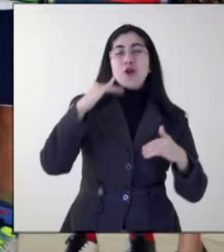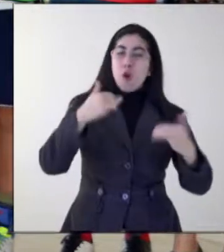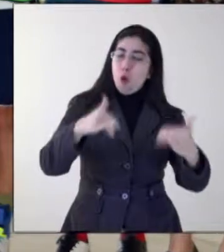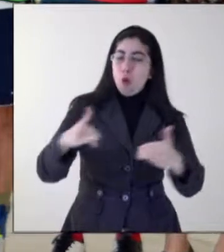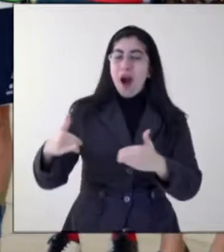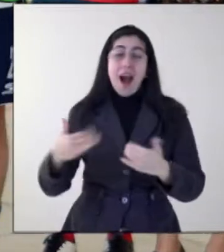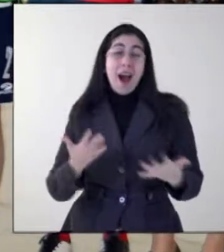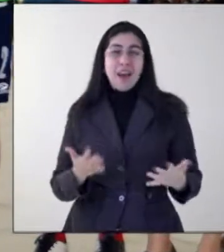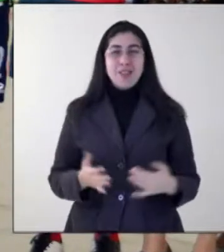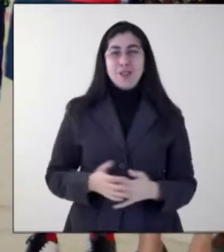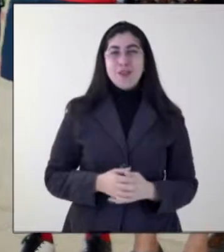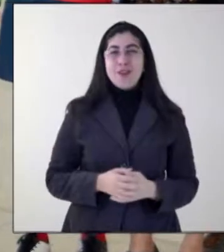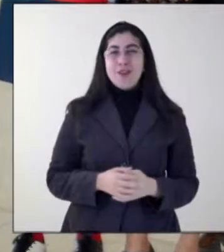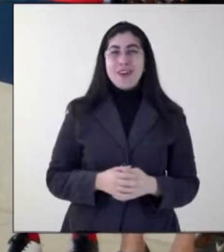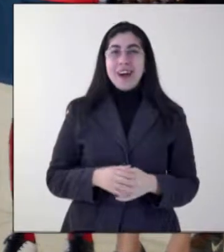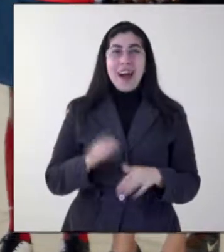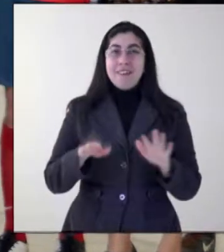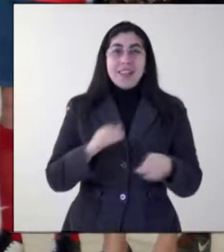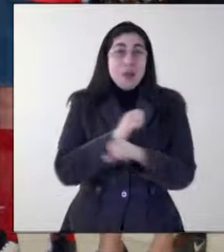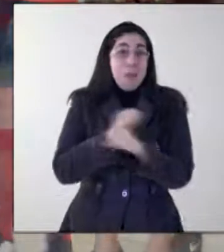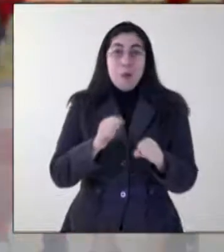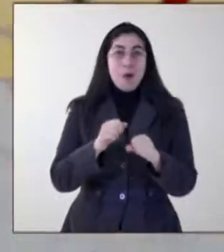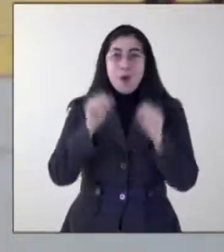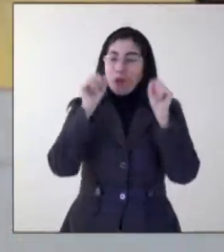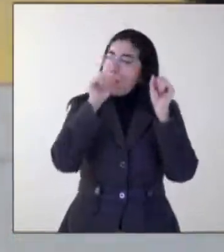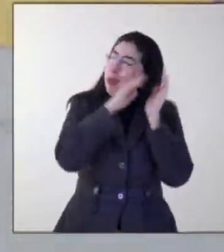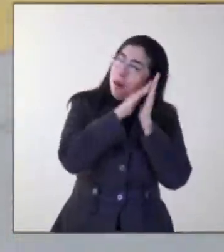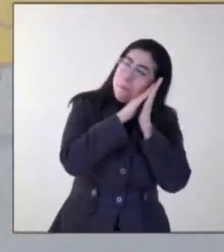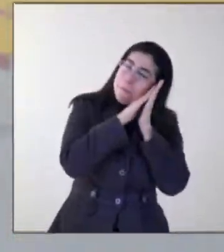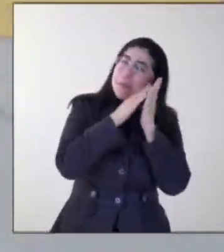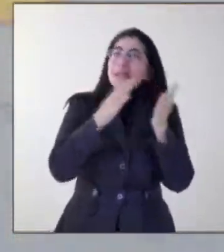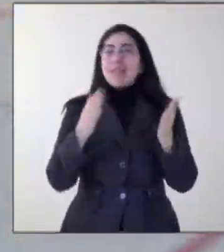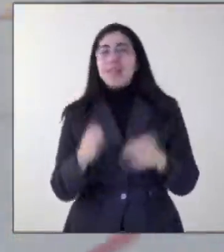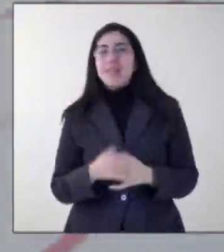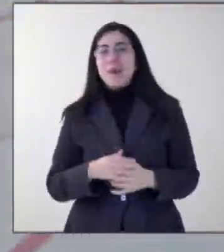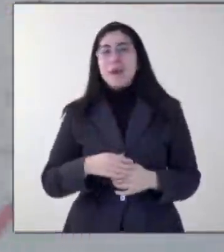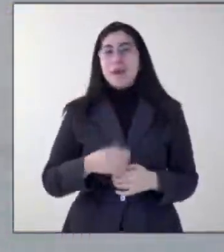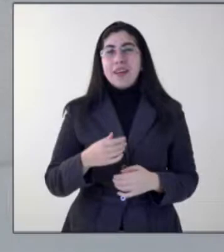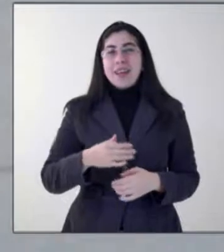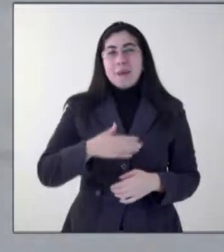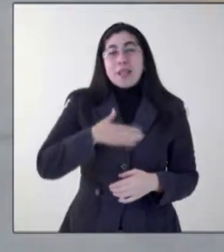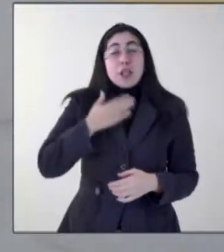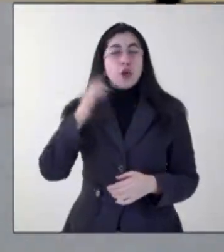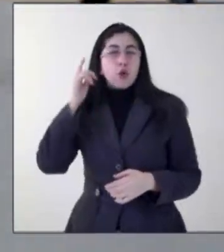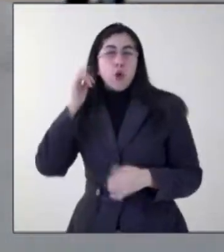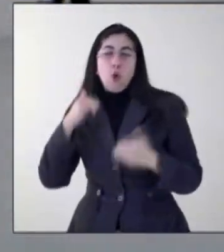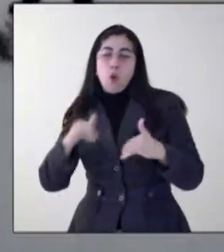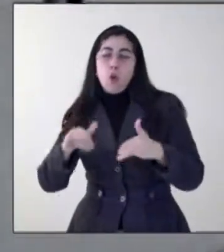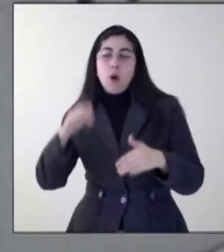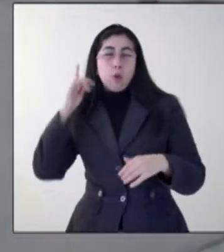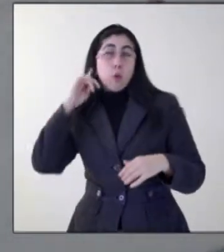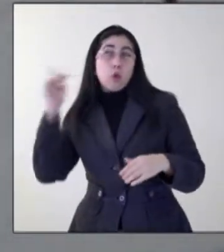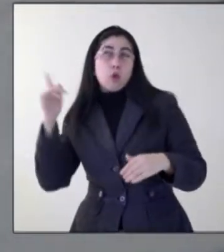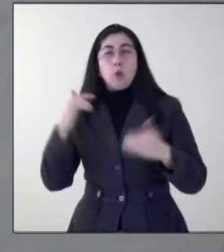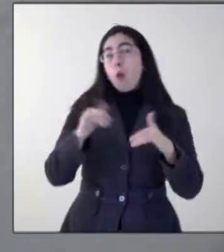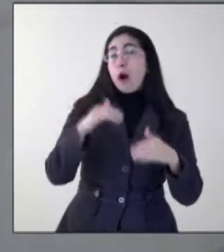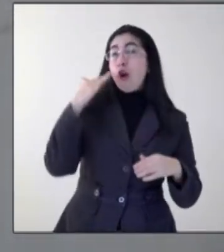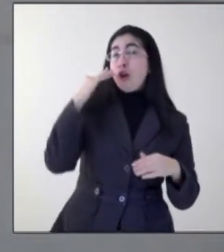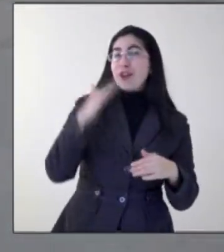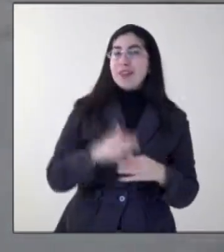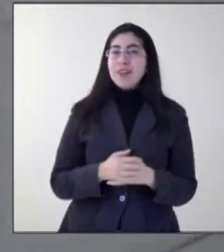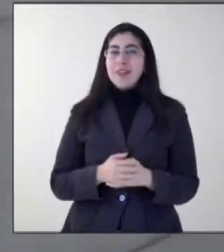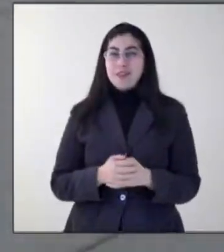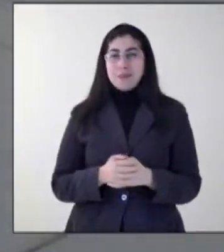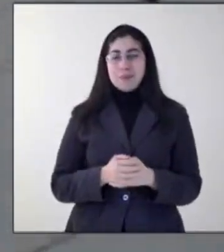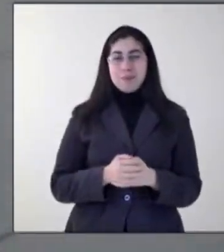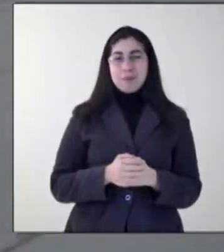los chicos, a veces me desvelo, y entonces donde siento jugar los niños me entretengo en la noche. Hasta la 1:30 se van a